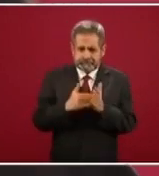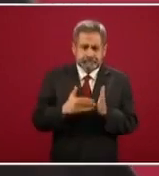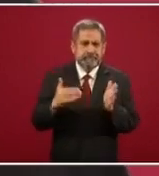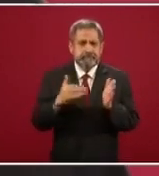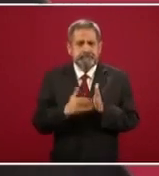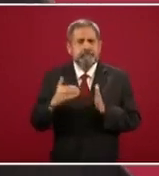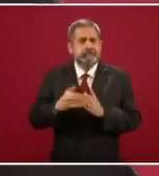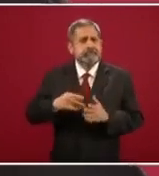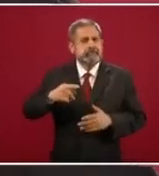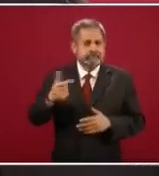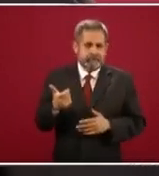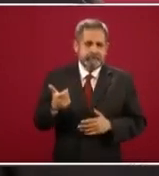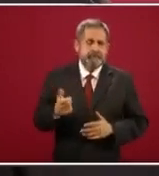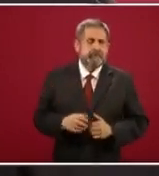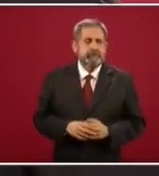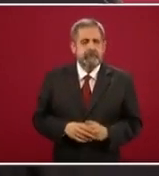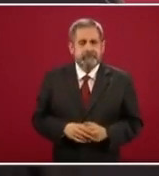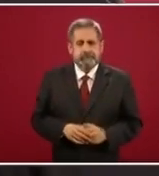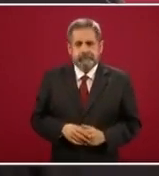de pesos.